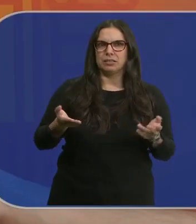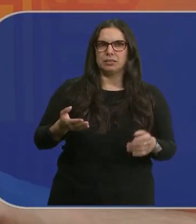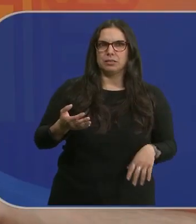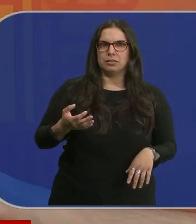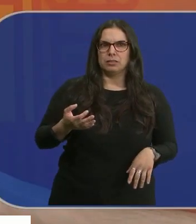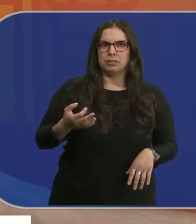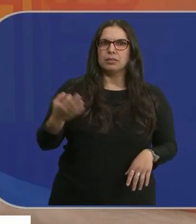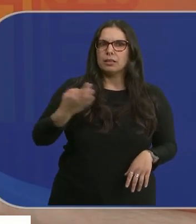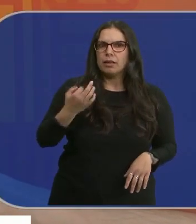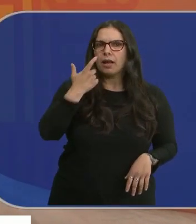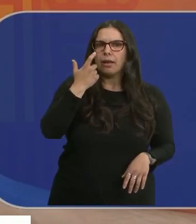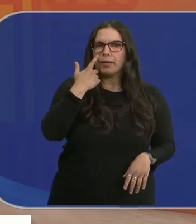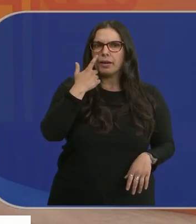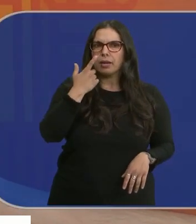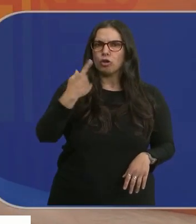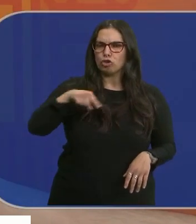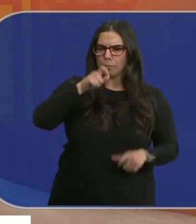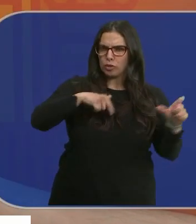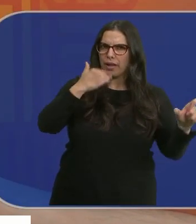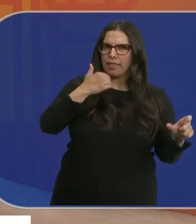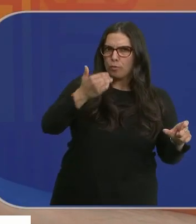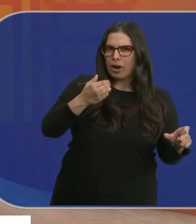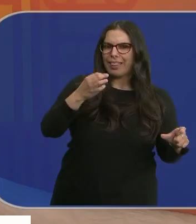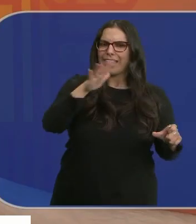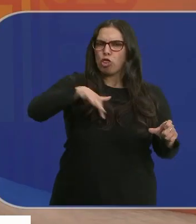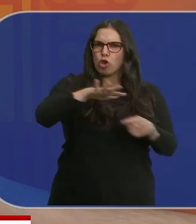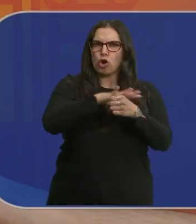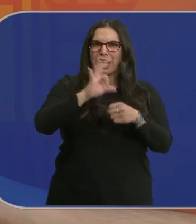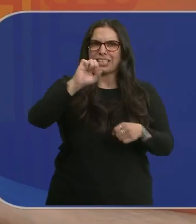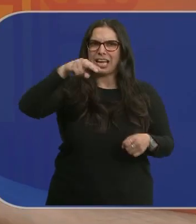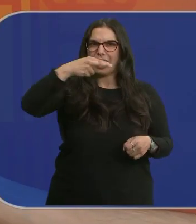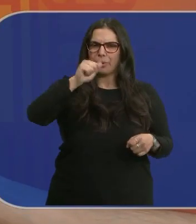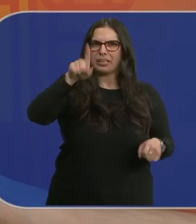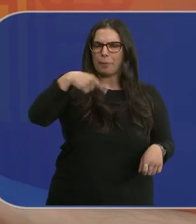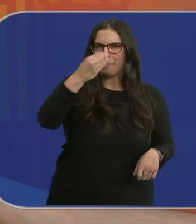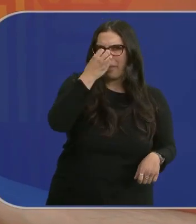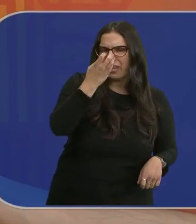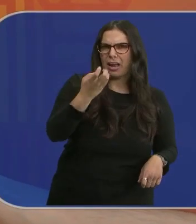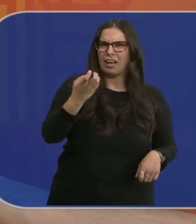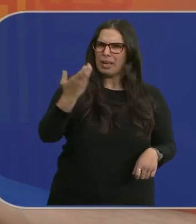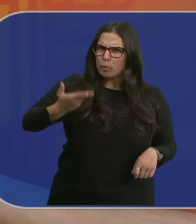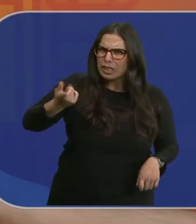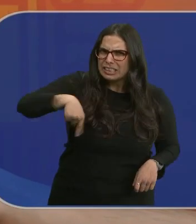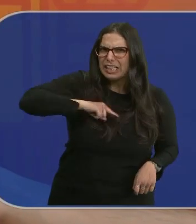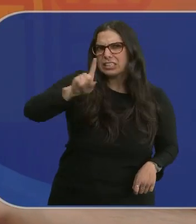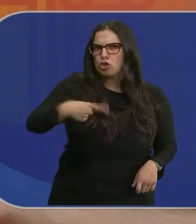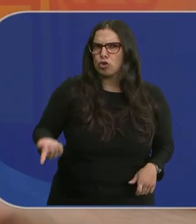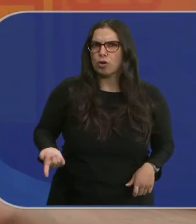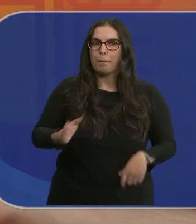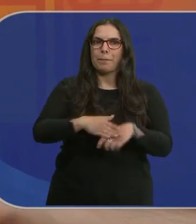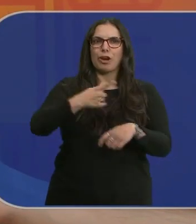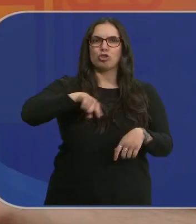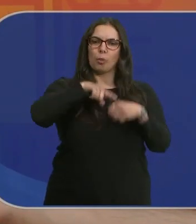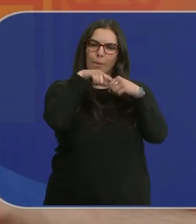si contamos. Entonces los zamoranos y los sanabreses y también Mediana del Campo. Para nosotros no es una cuestión